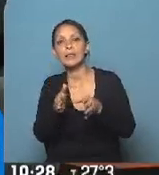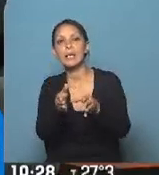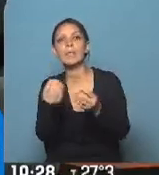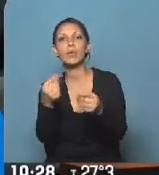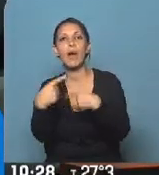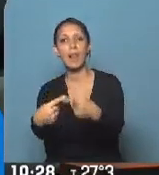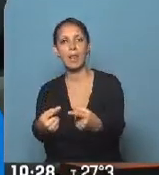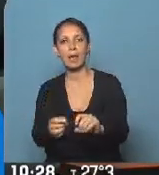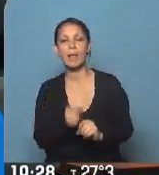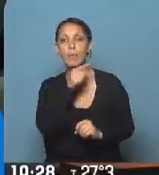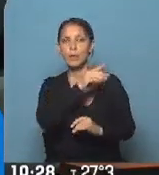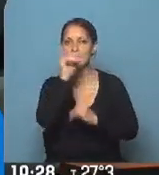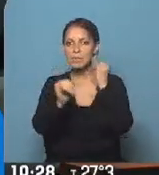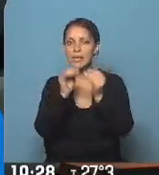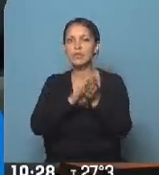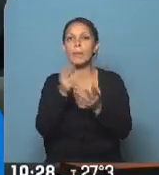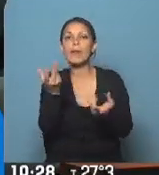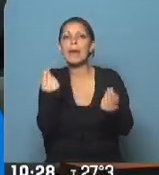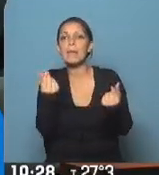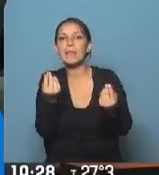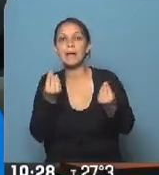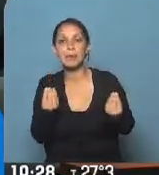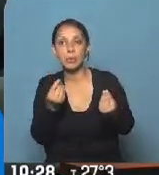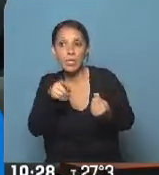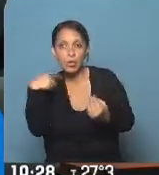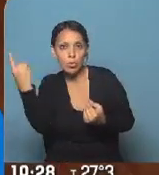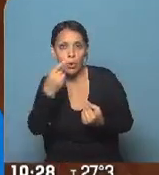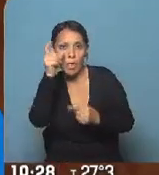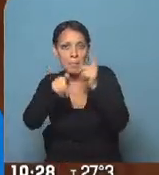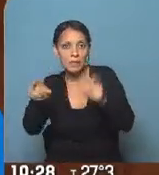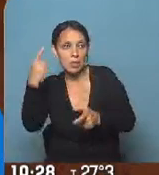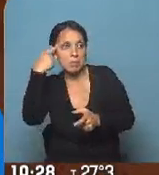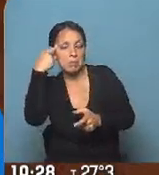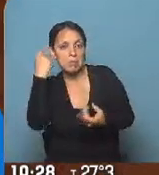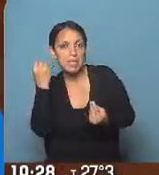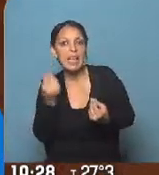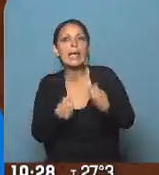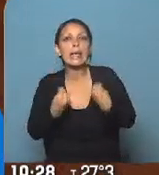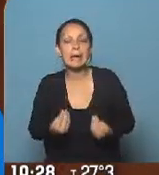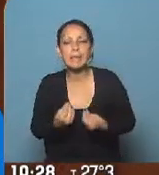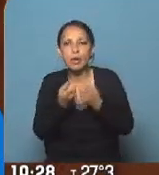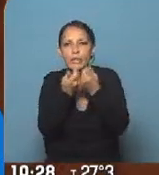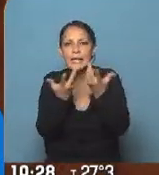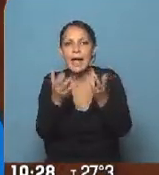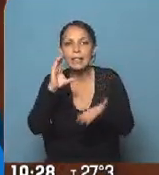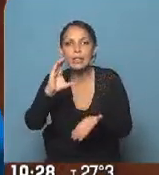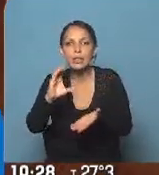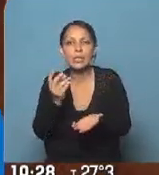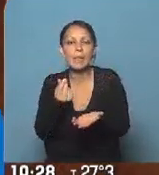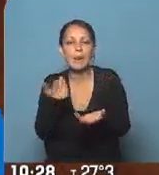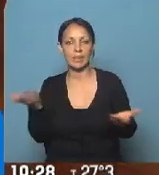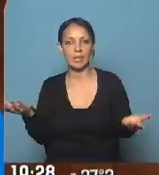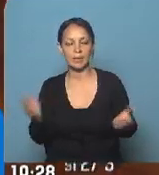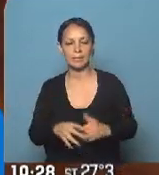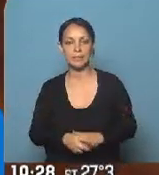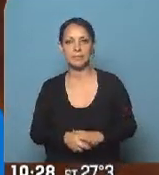pasado con el dinero. Es una de las preguntas que más se hace la audiencia. En este momento hay miles de personas mirándonos en todo el país. ¿Qué pasó con el dinero que se robaron?